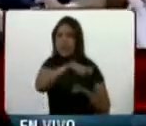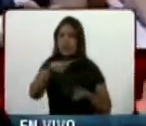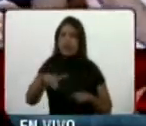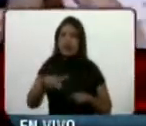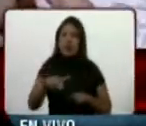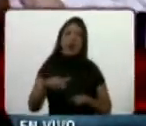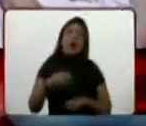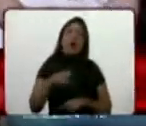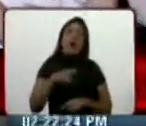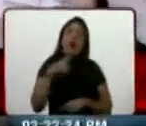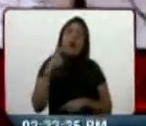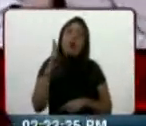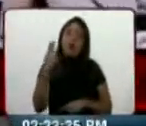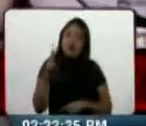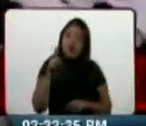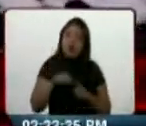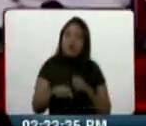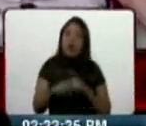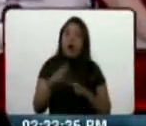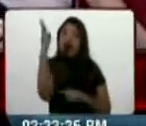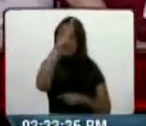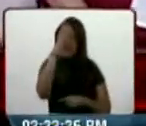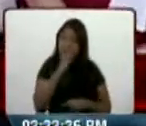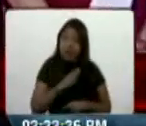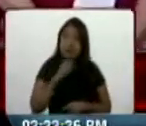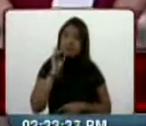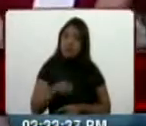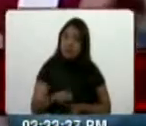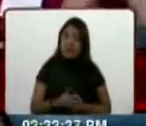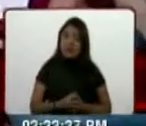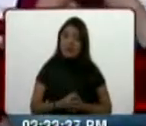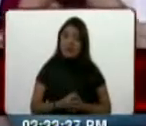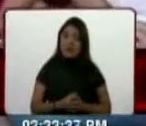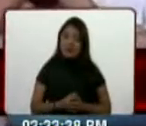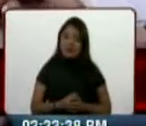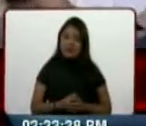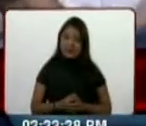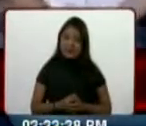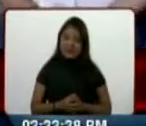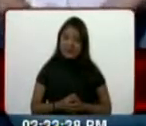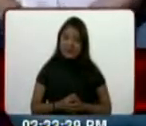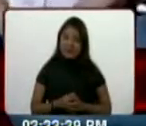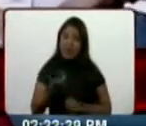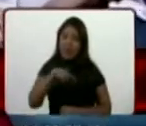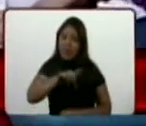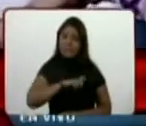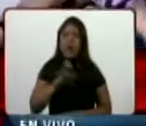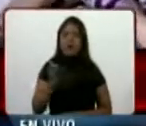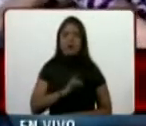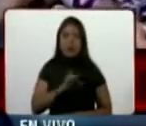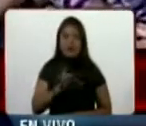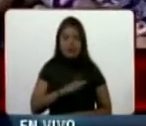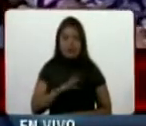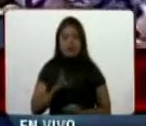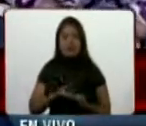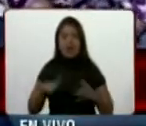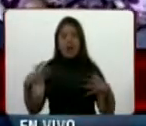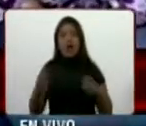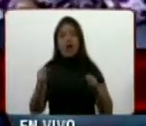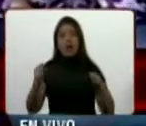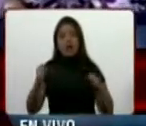República Dominicana, Brasil, Du Brasil, aquí hay de PT Du Brasil, España, Chile, El